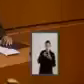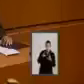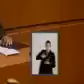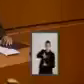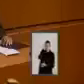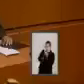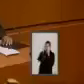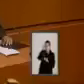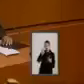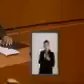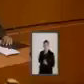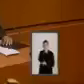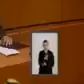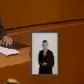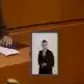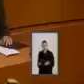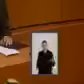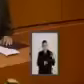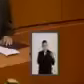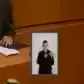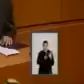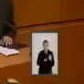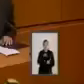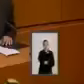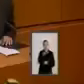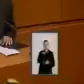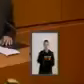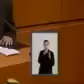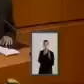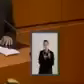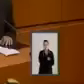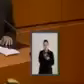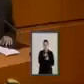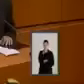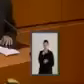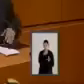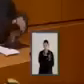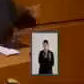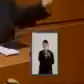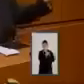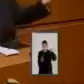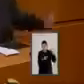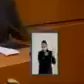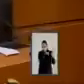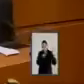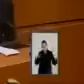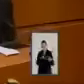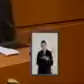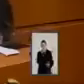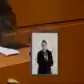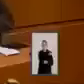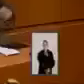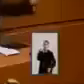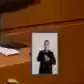enseñanza-aprendizaje. Y 5, la gratuidad de la educación que mandate el artículo 3 constitucional. ¿Cómo se vienen a llenar aquí la boca de